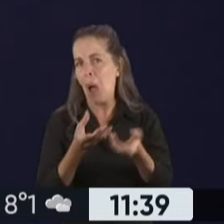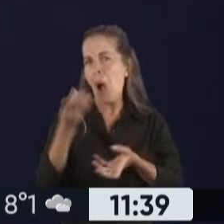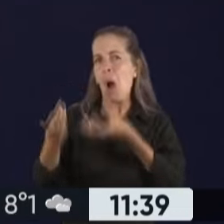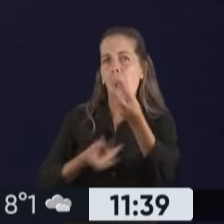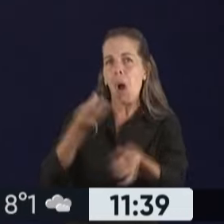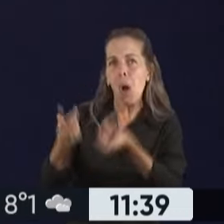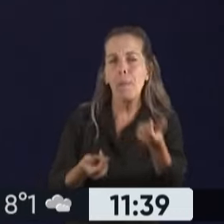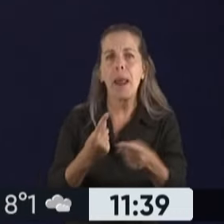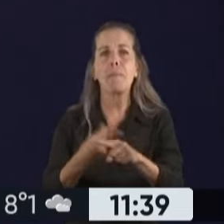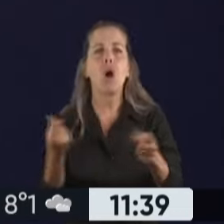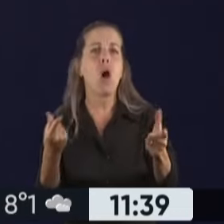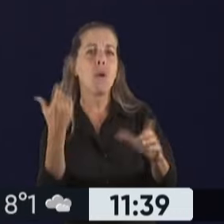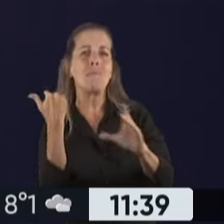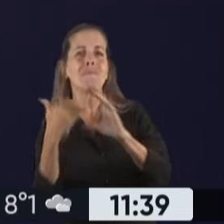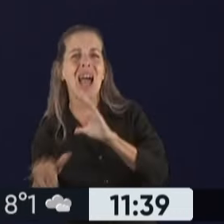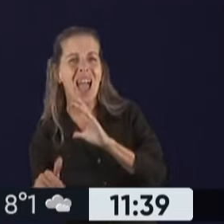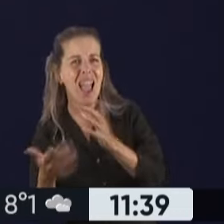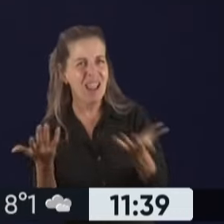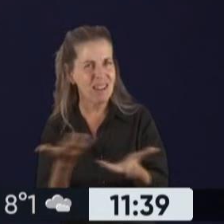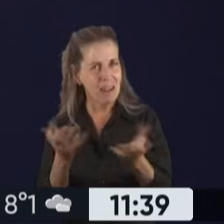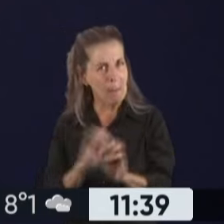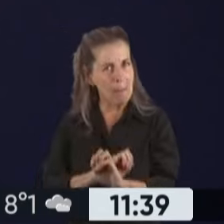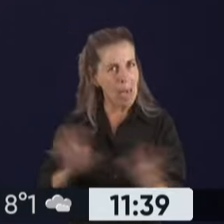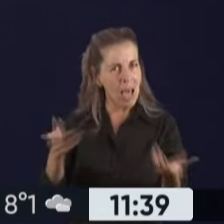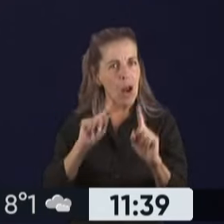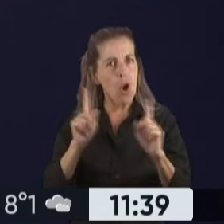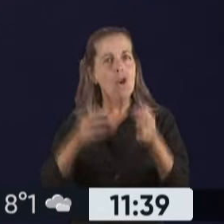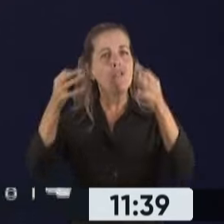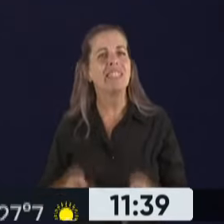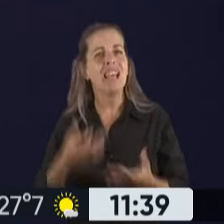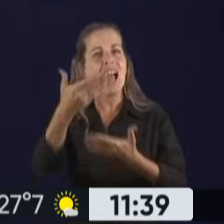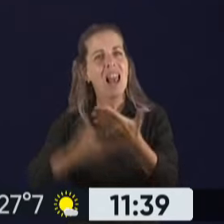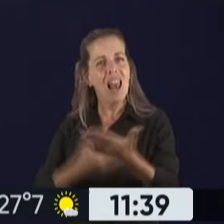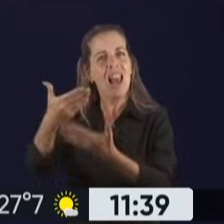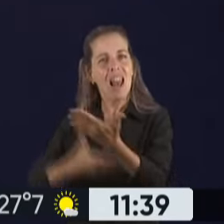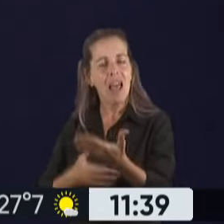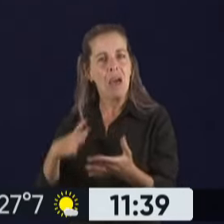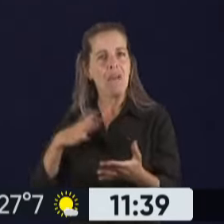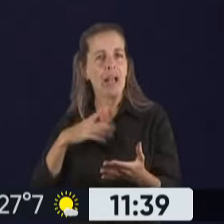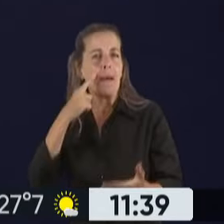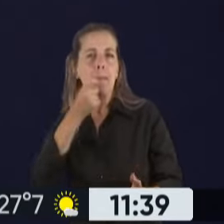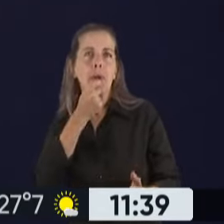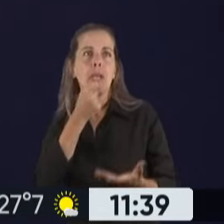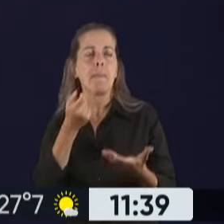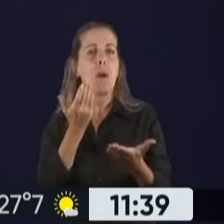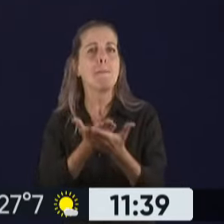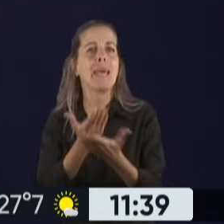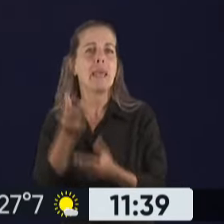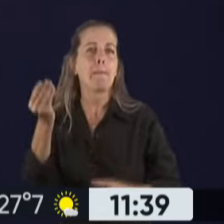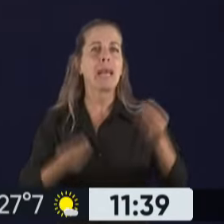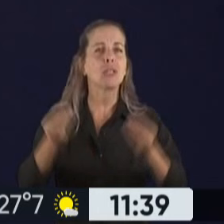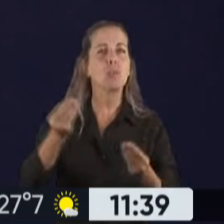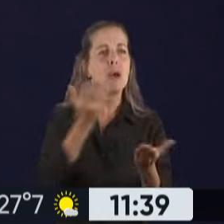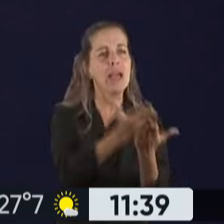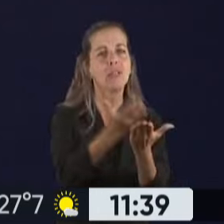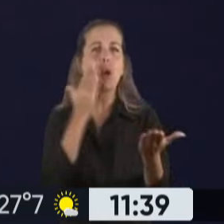por correo electrónico sin siquiera tener alguna comparativa con otros proveedores o con otras o con